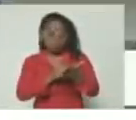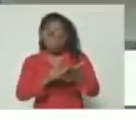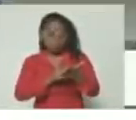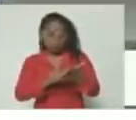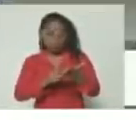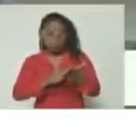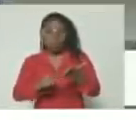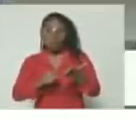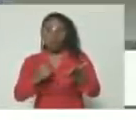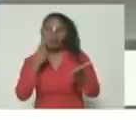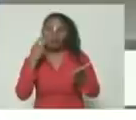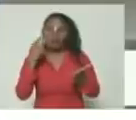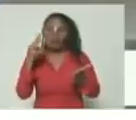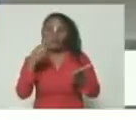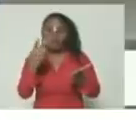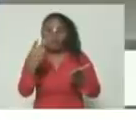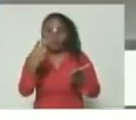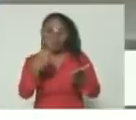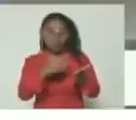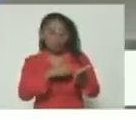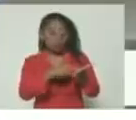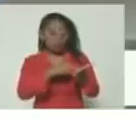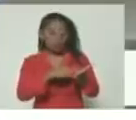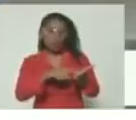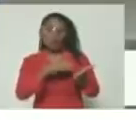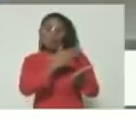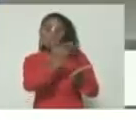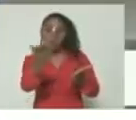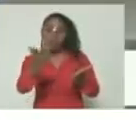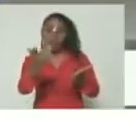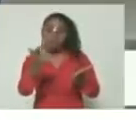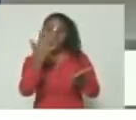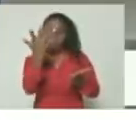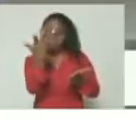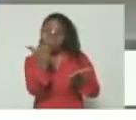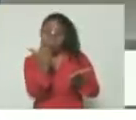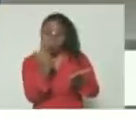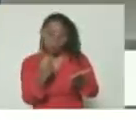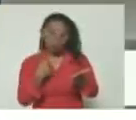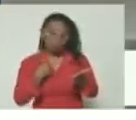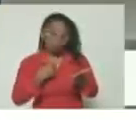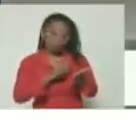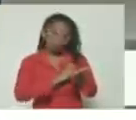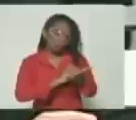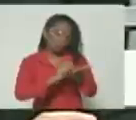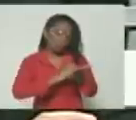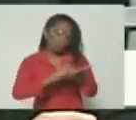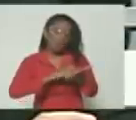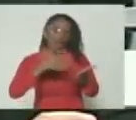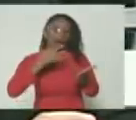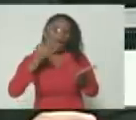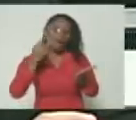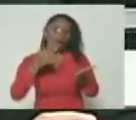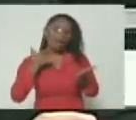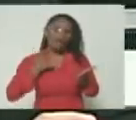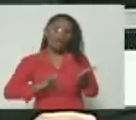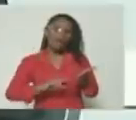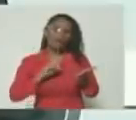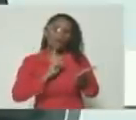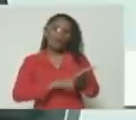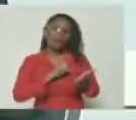detallada, fíjense, de todo lo que ustedes me han dicho. La verdad es hija del tiempo,